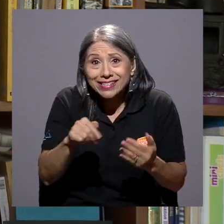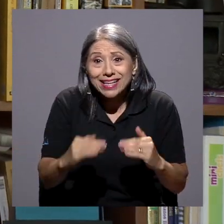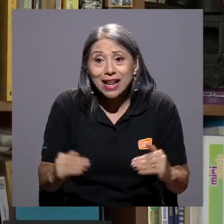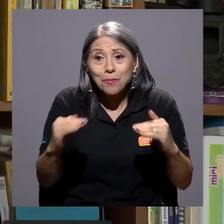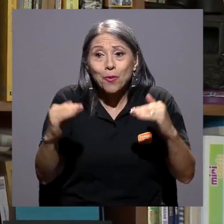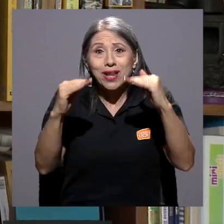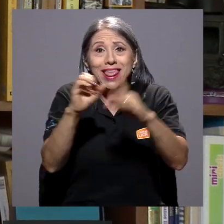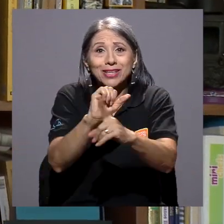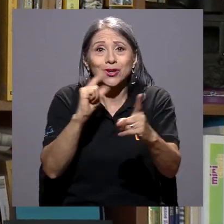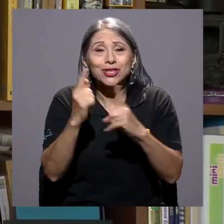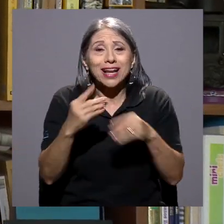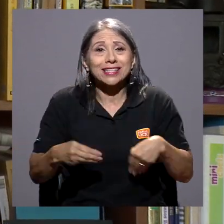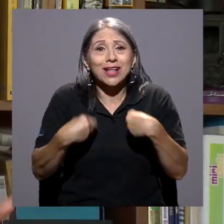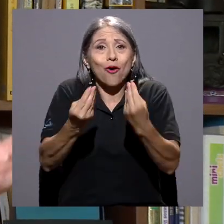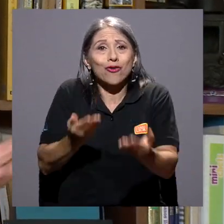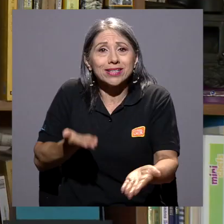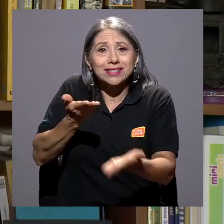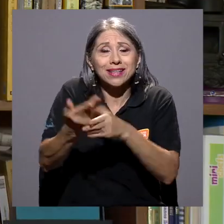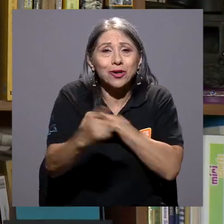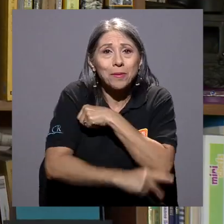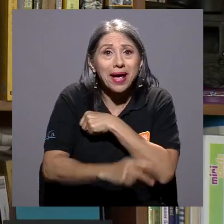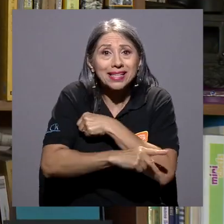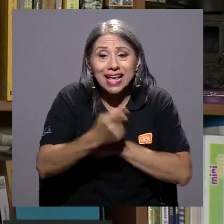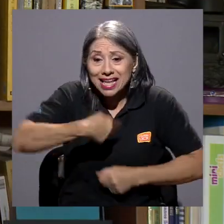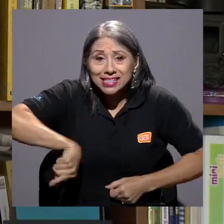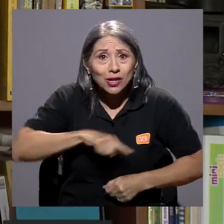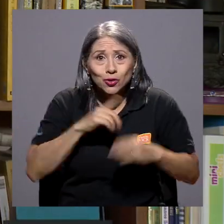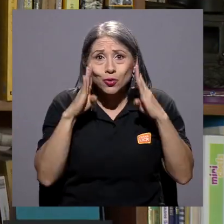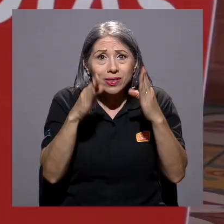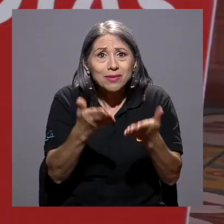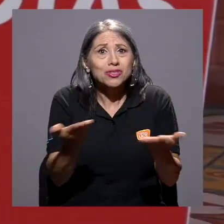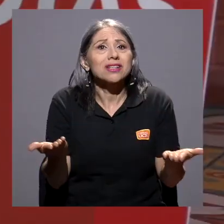el país, ¿verdad? Y si no nos ocupamos de esto.